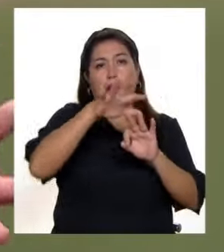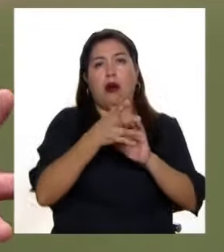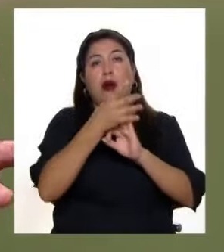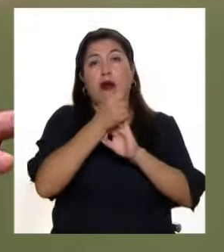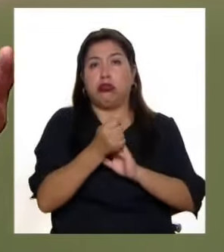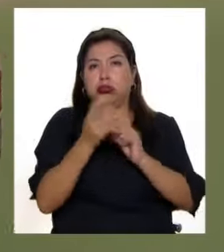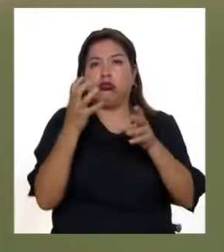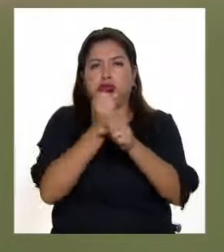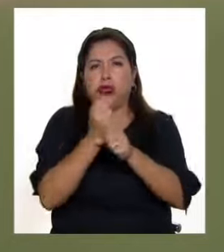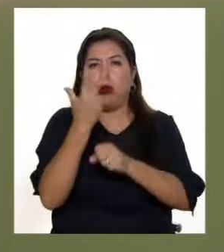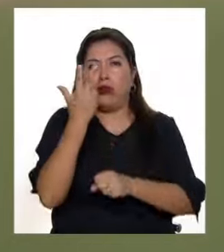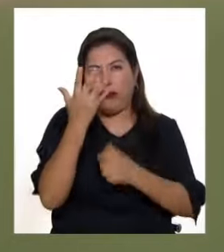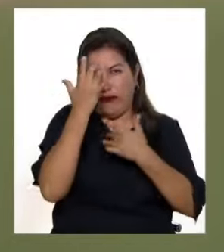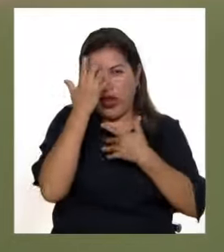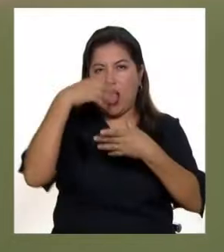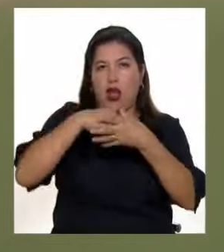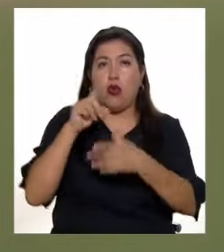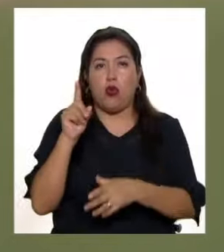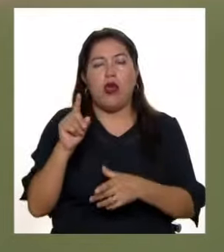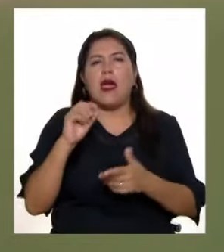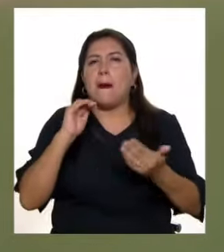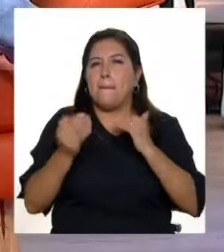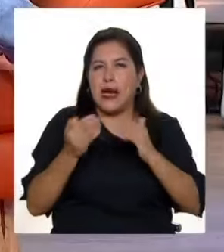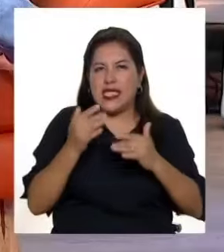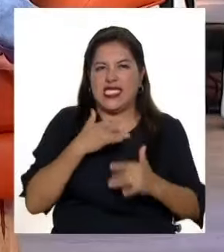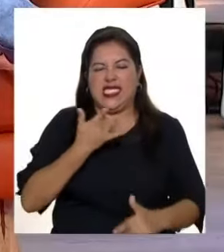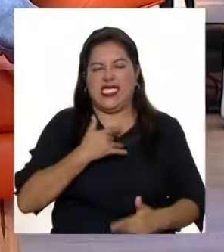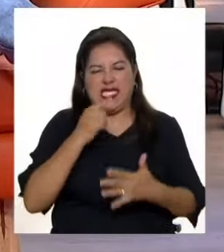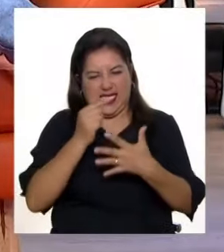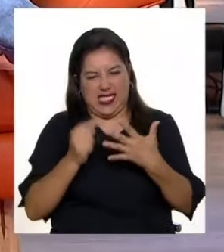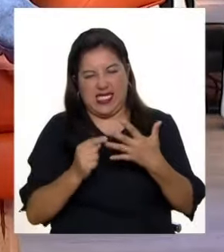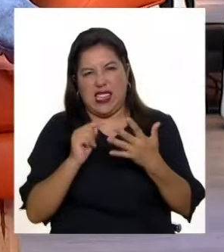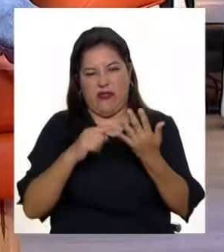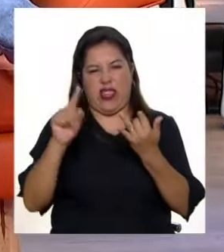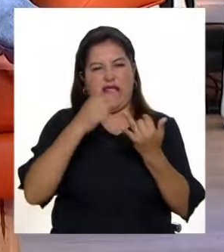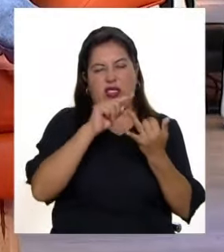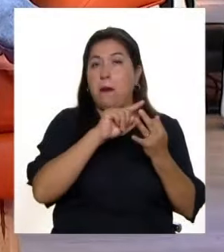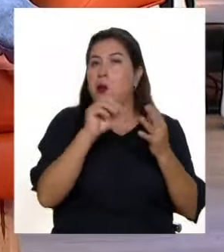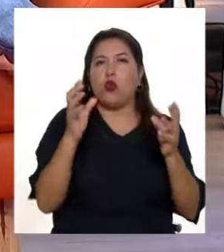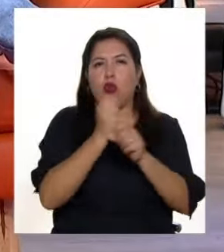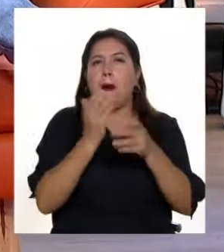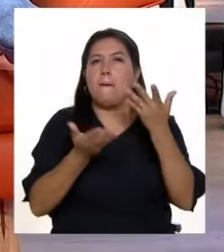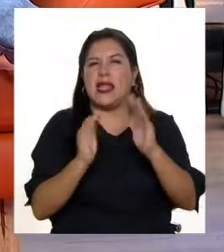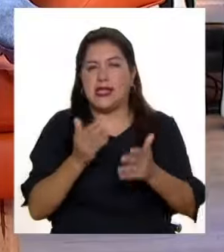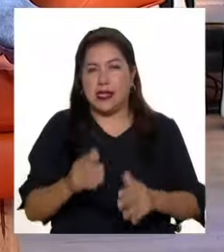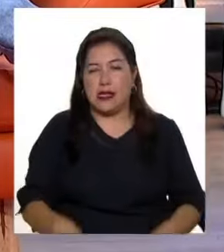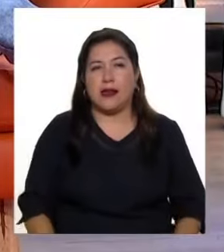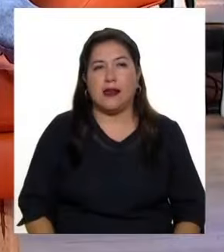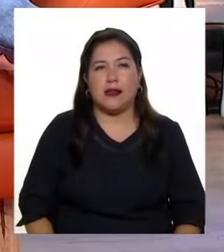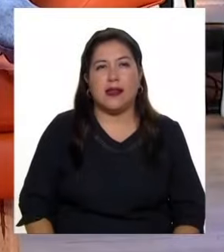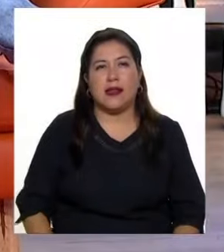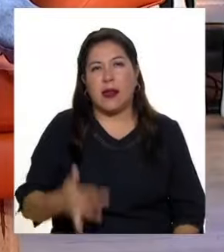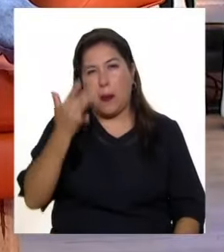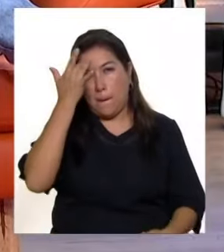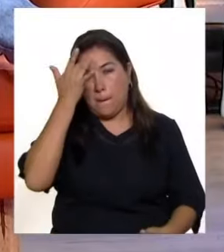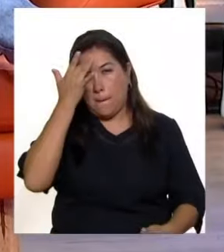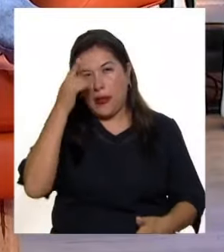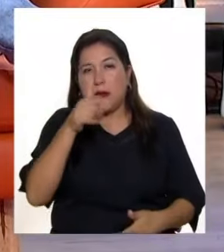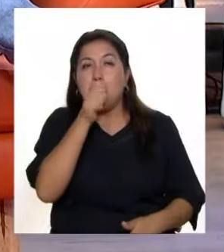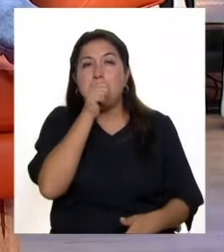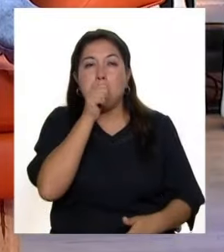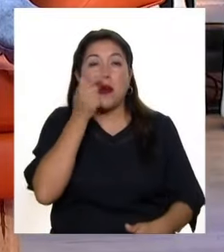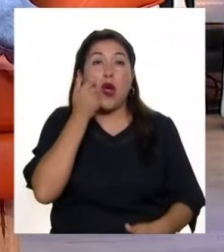los síntomas son bastante parecidos, ¿no? Uh-huh. Eso es importante primero porque próstata para la gente significa una enfermedad. Uh-huh. Cuando es, estoy con